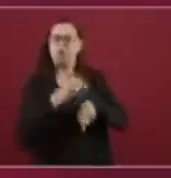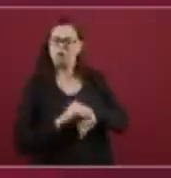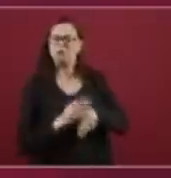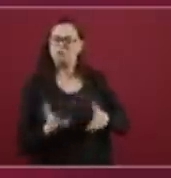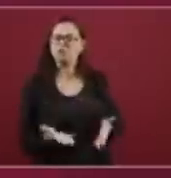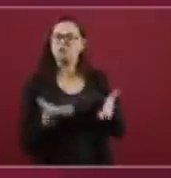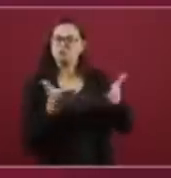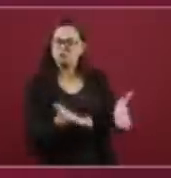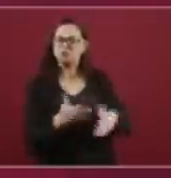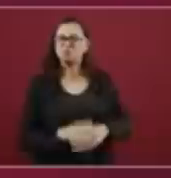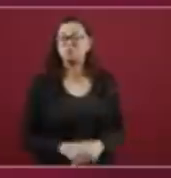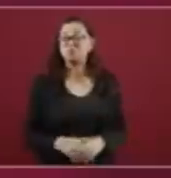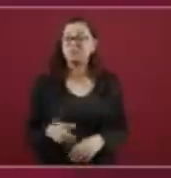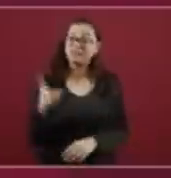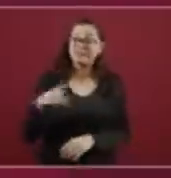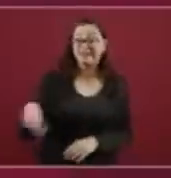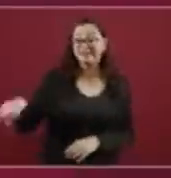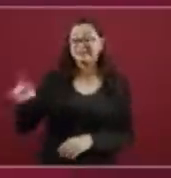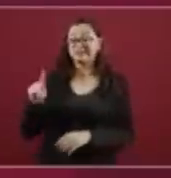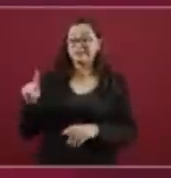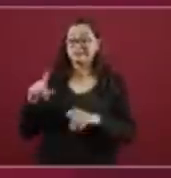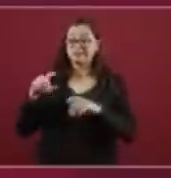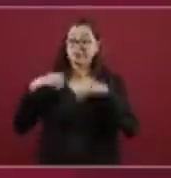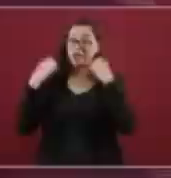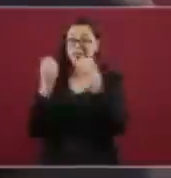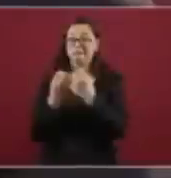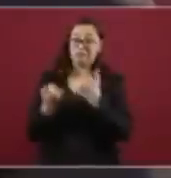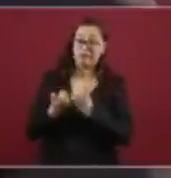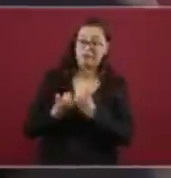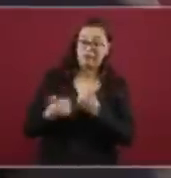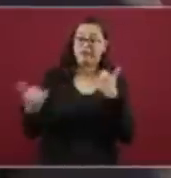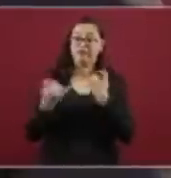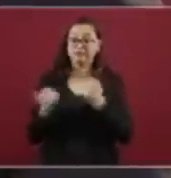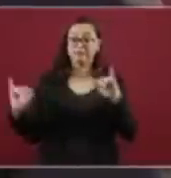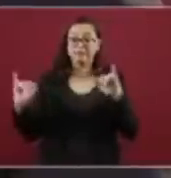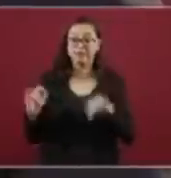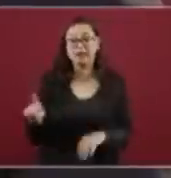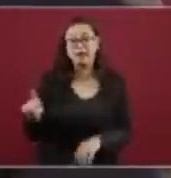de estos organismos que crearon